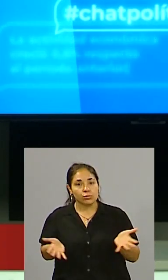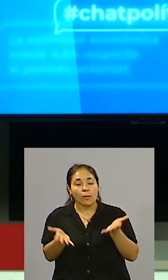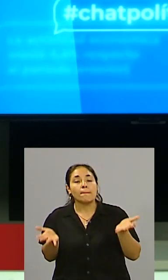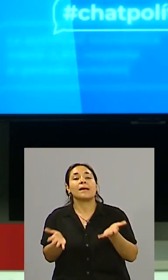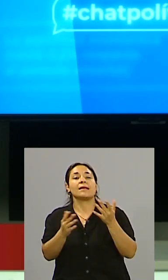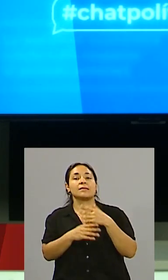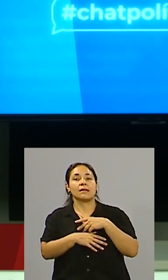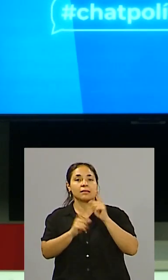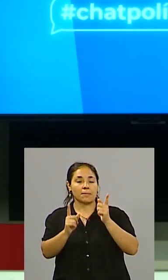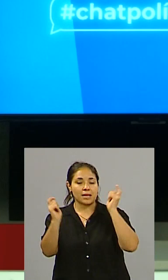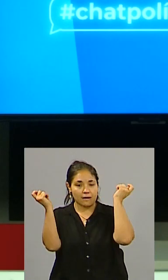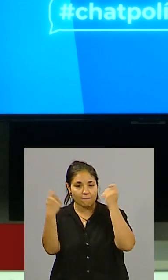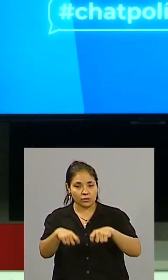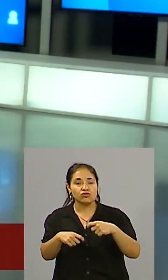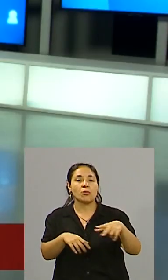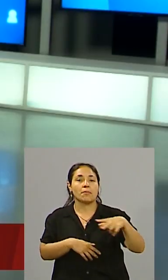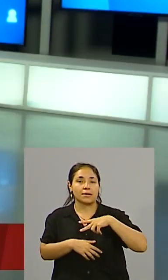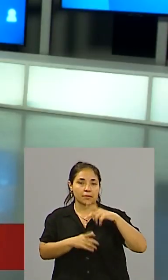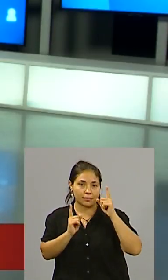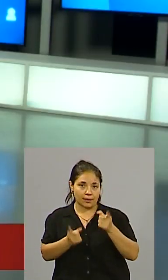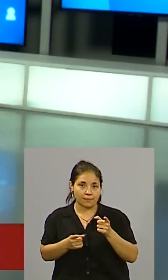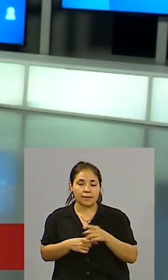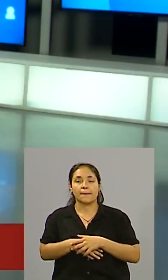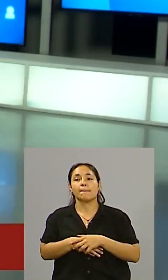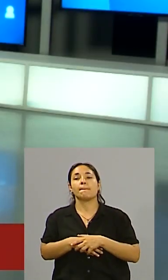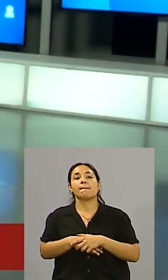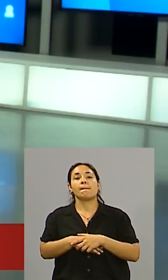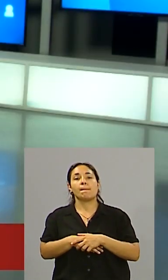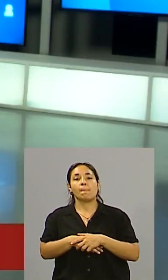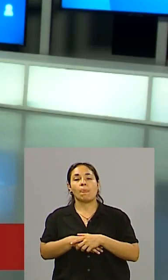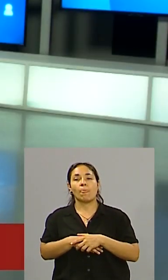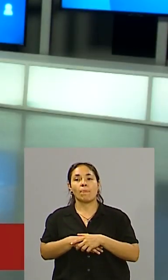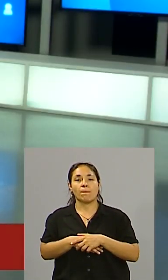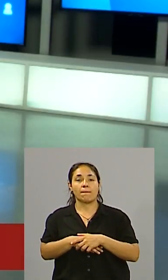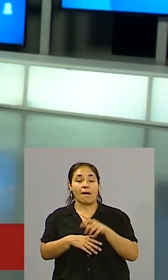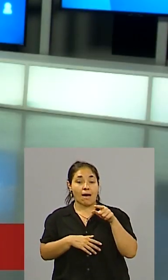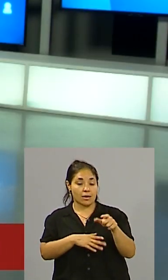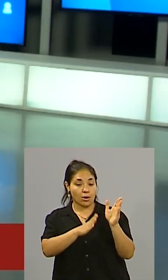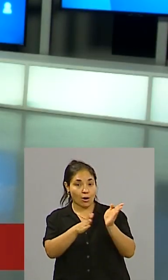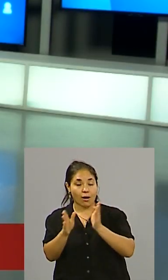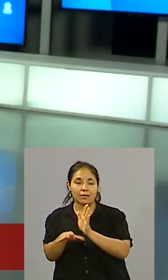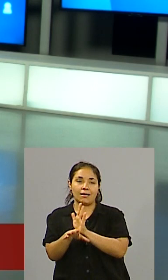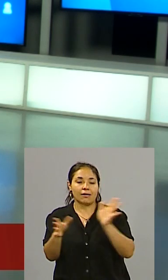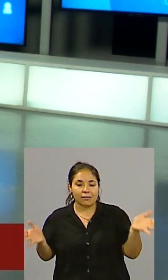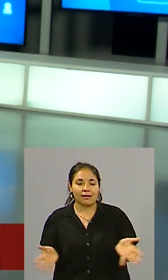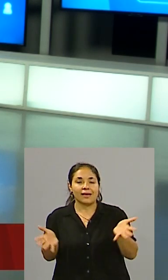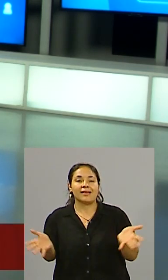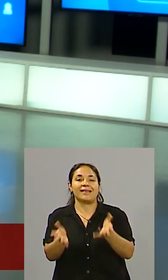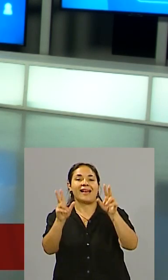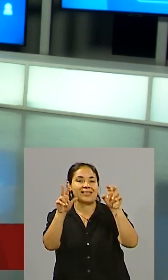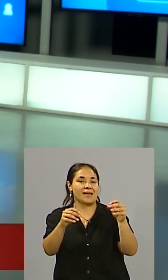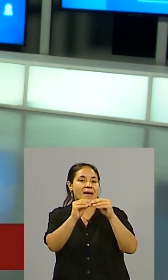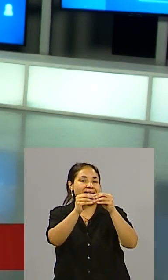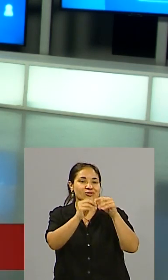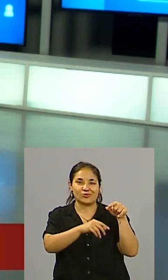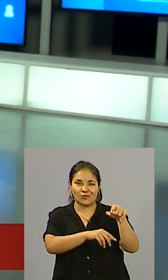la inversión privada también y al sector privado, ¿no? Sí. Tener un orden allí también motiva en estas cuestiones que sabemos que